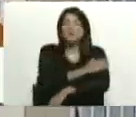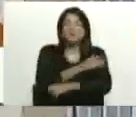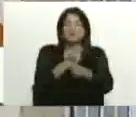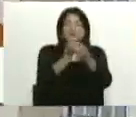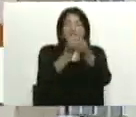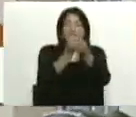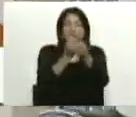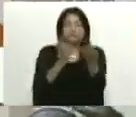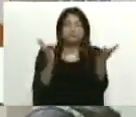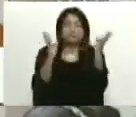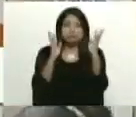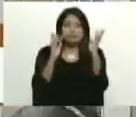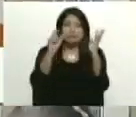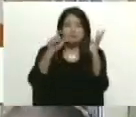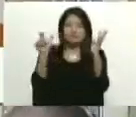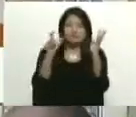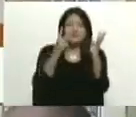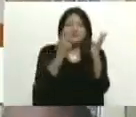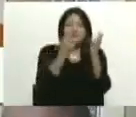que los vayamos a visitar.